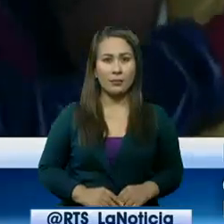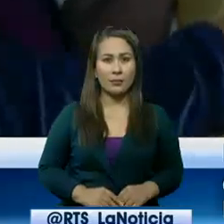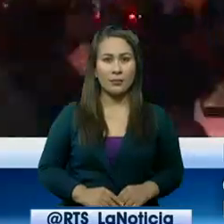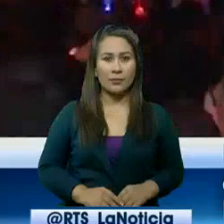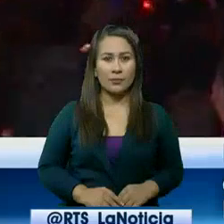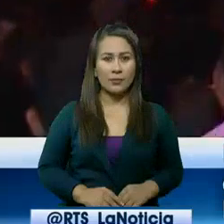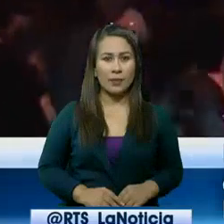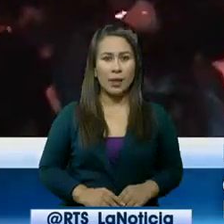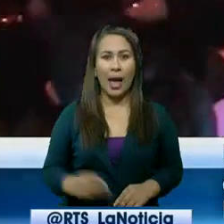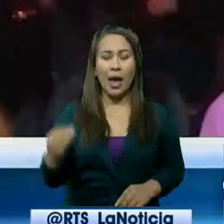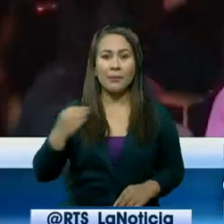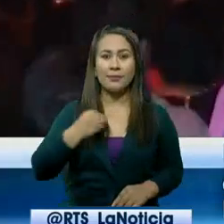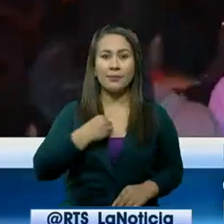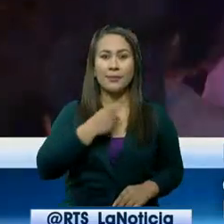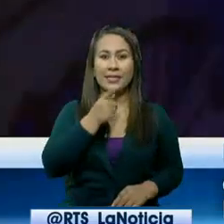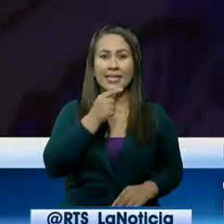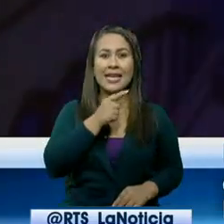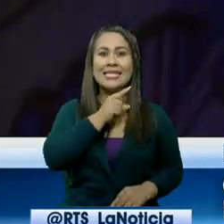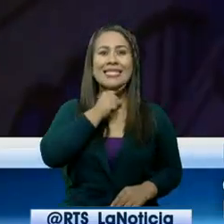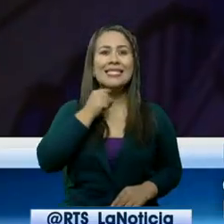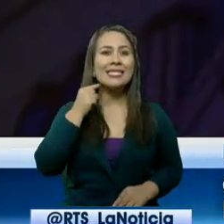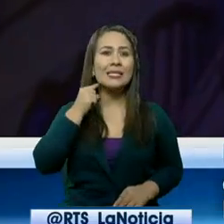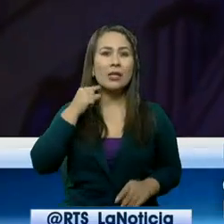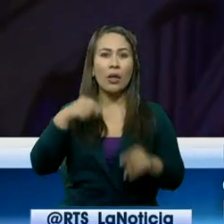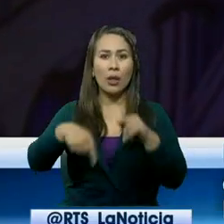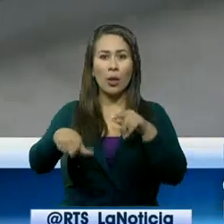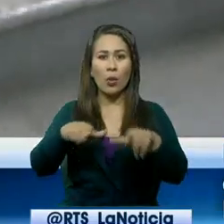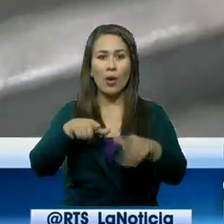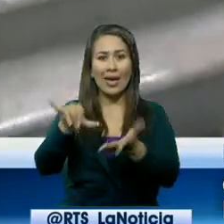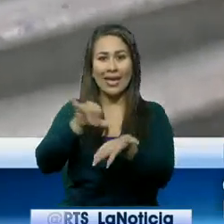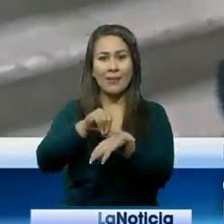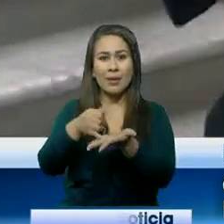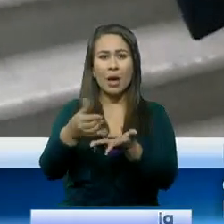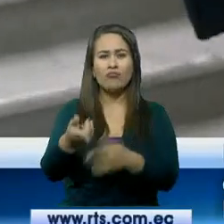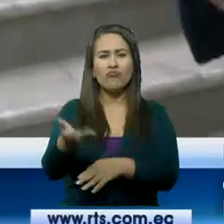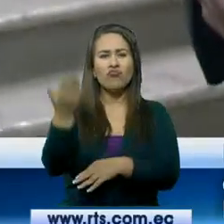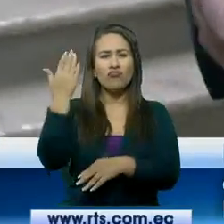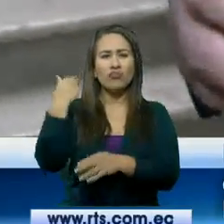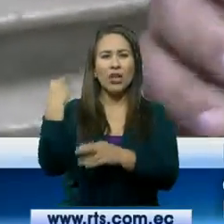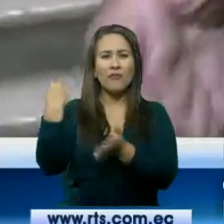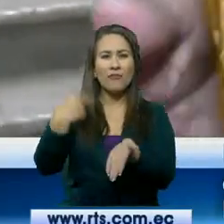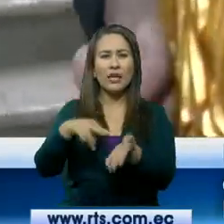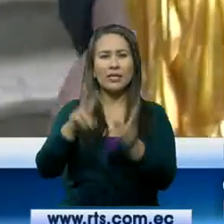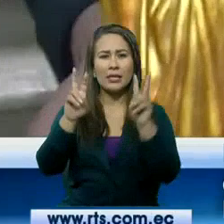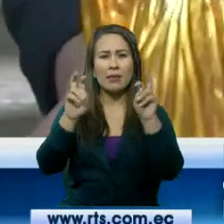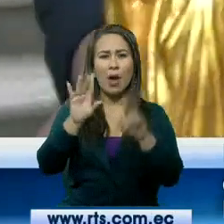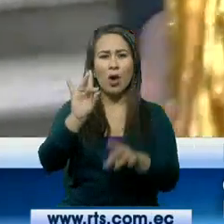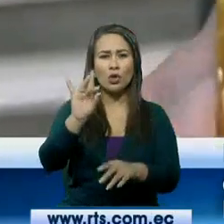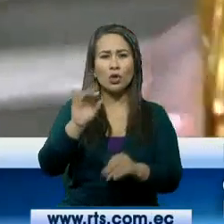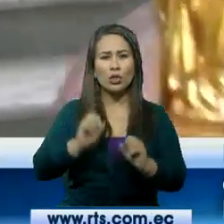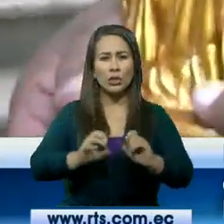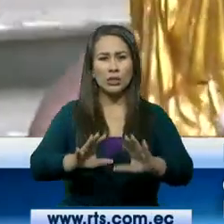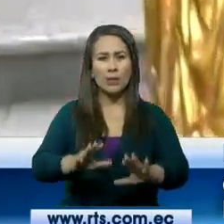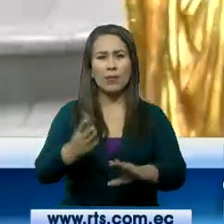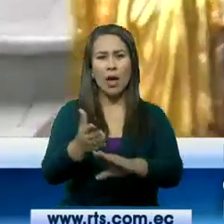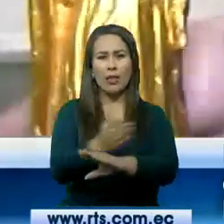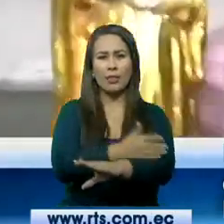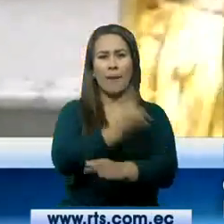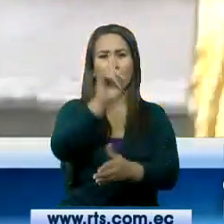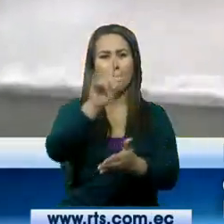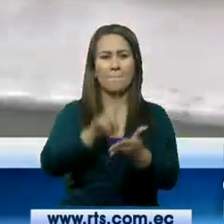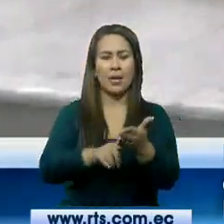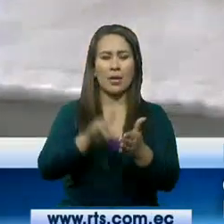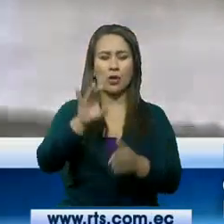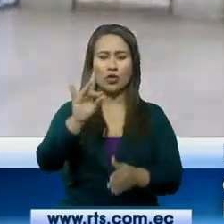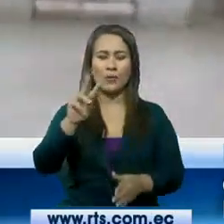Según el párroco de la ciudad de Jipijapa, estas fiestas se celebran desde el 8 de septiembre de 1826, fecha en que